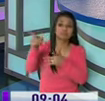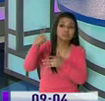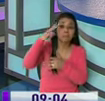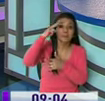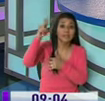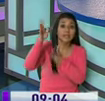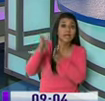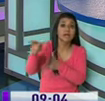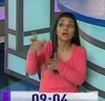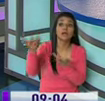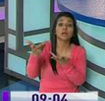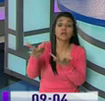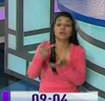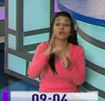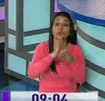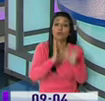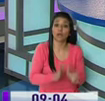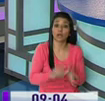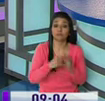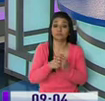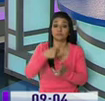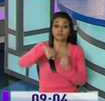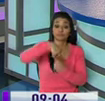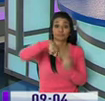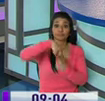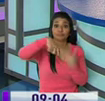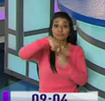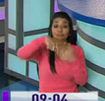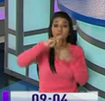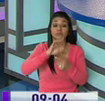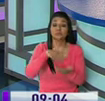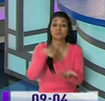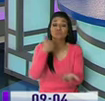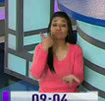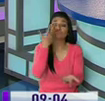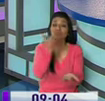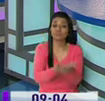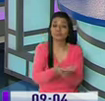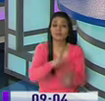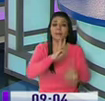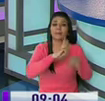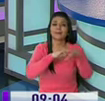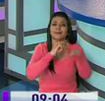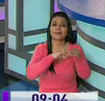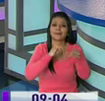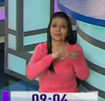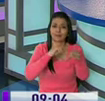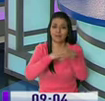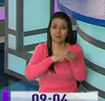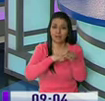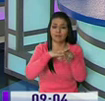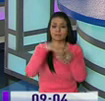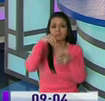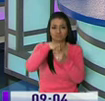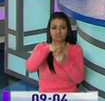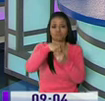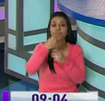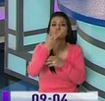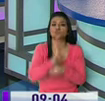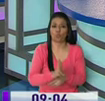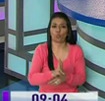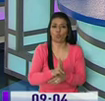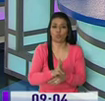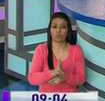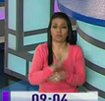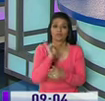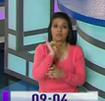porque Irma, de acuerdo a las proyecciones establecidas, estaría llegando a Miami y se internaría en el sur de la Florida entre el